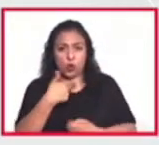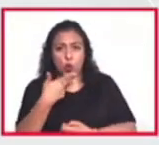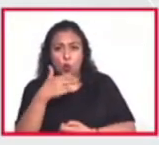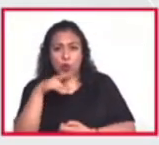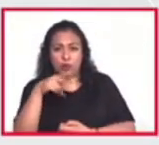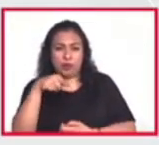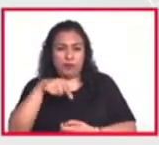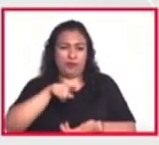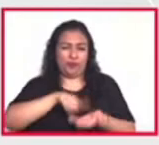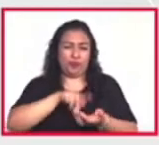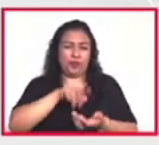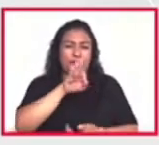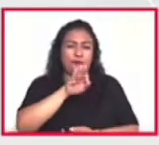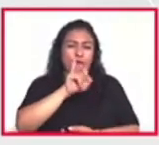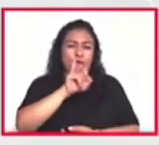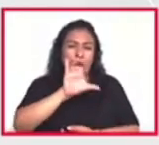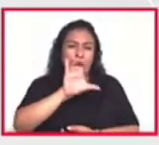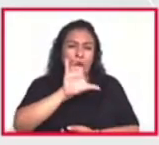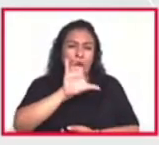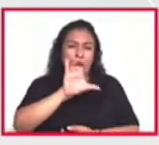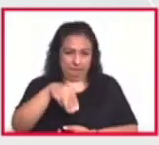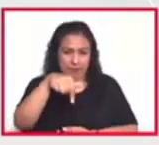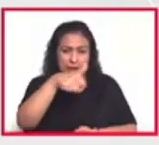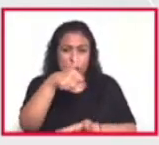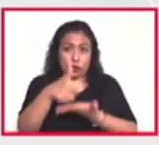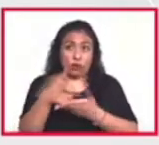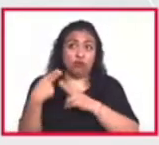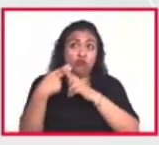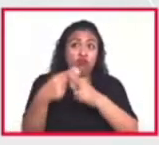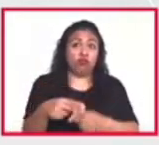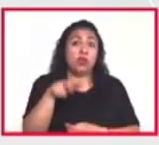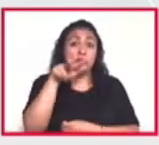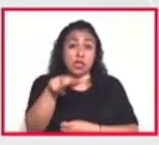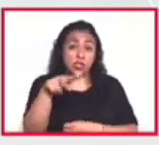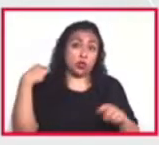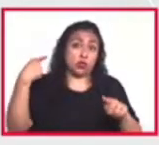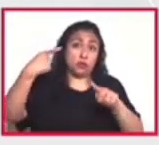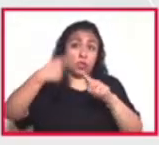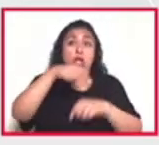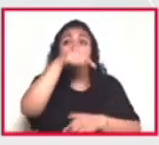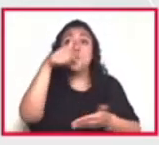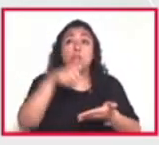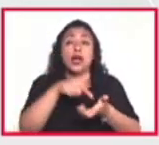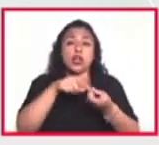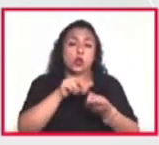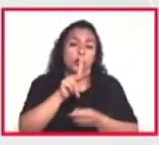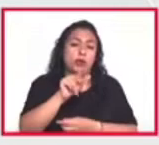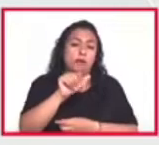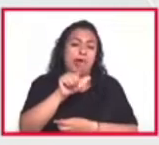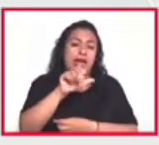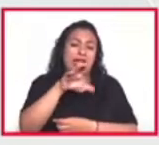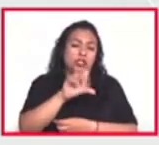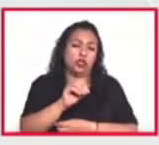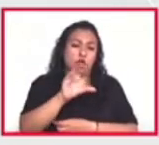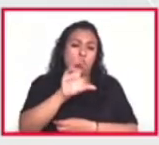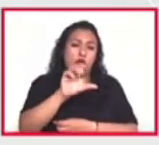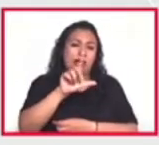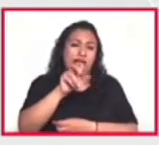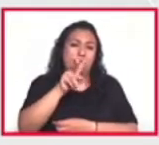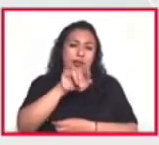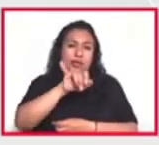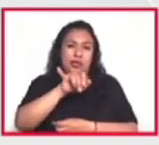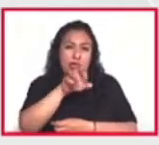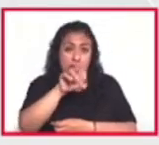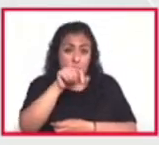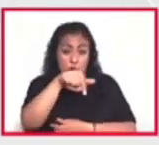Festival Internacional de Cine de esta ciudad. En su 18ª ocasión, estamos en el Palacio Clavijero. En este lugar, Julio, que es uno